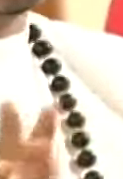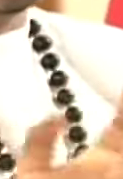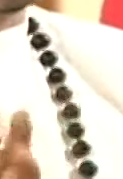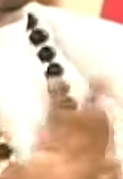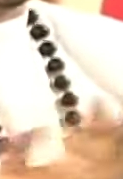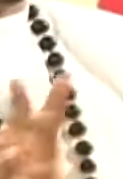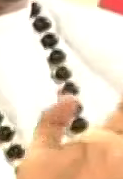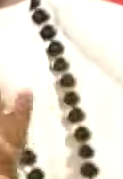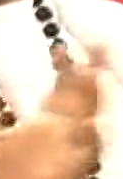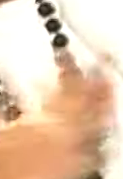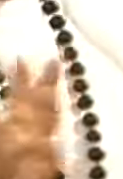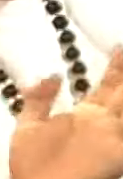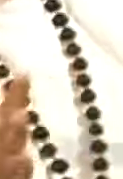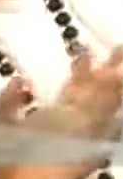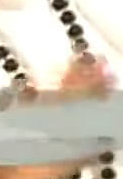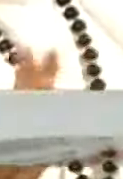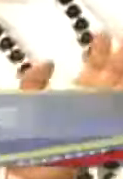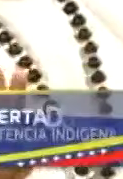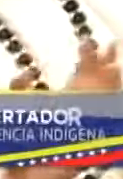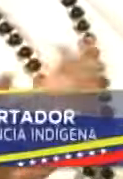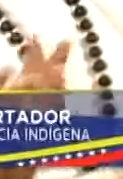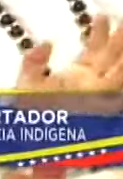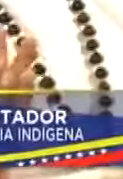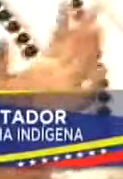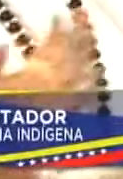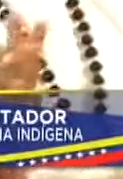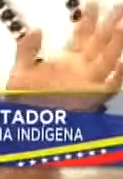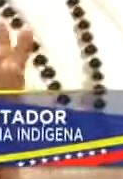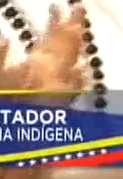Un solo camino, nuestro camino.